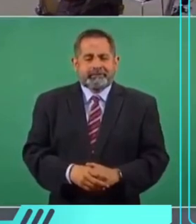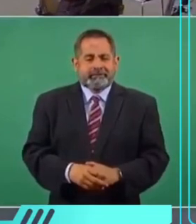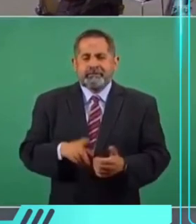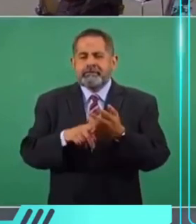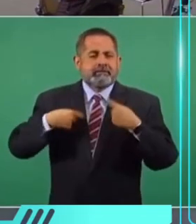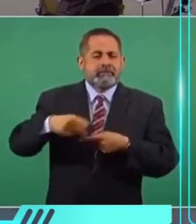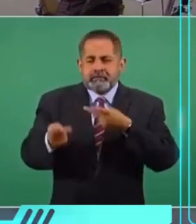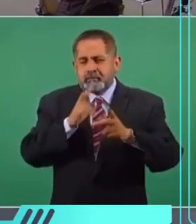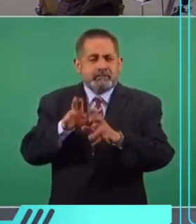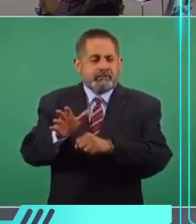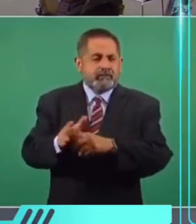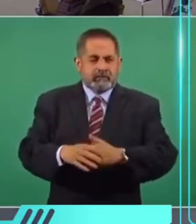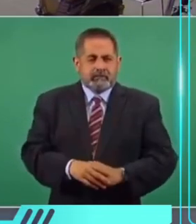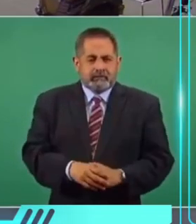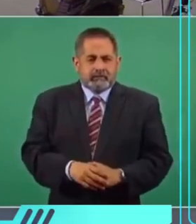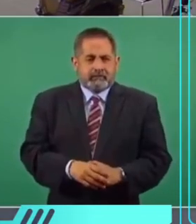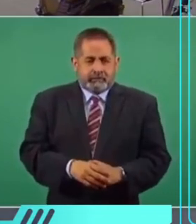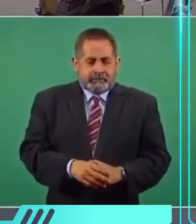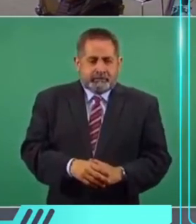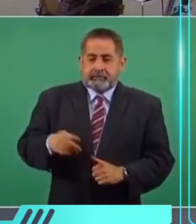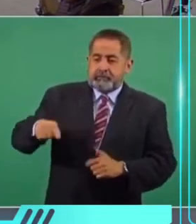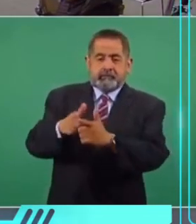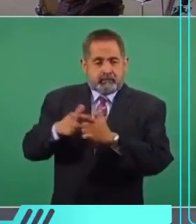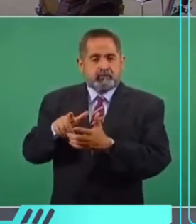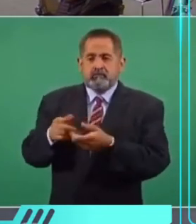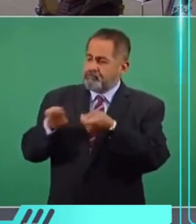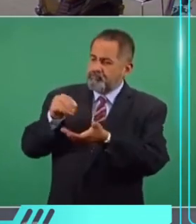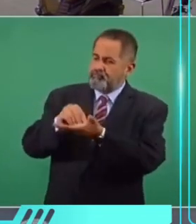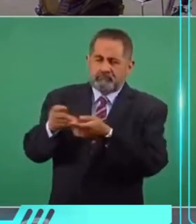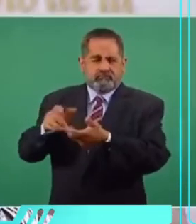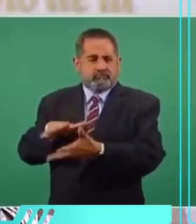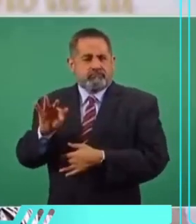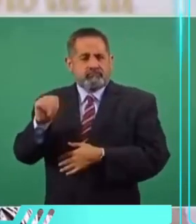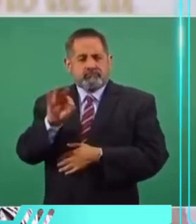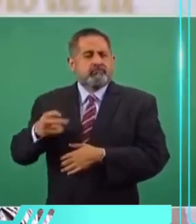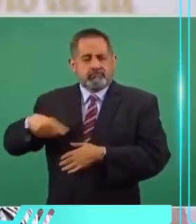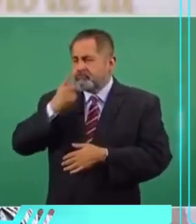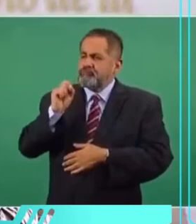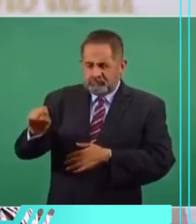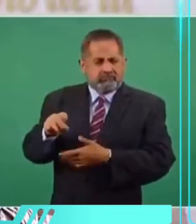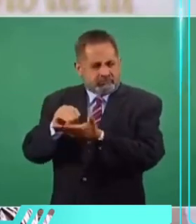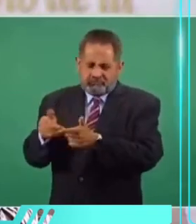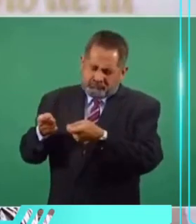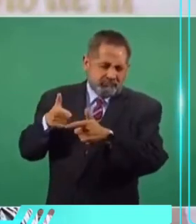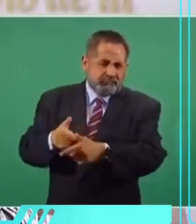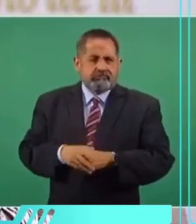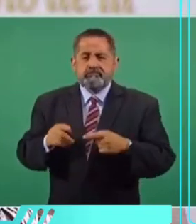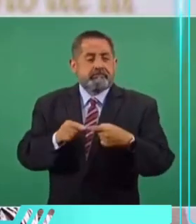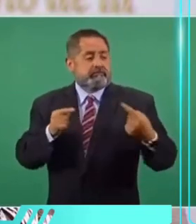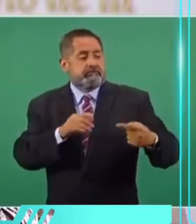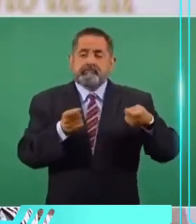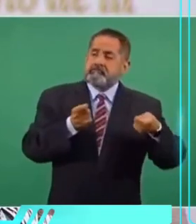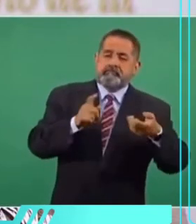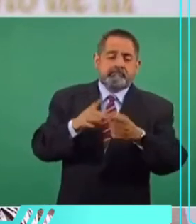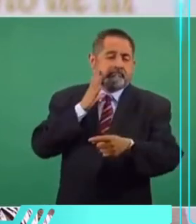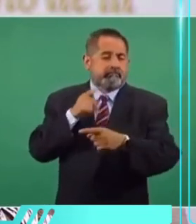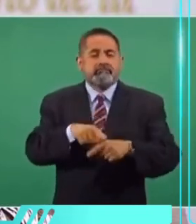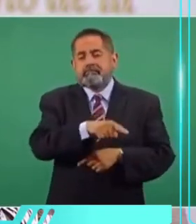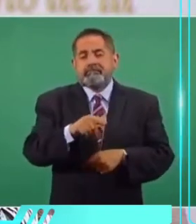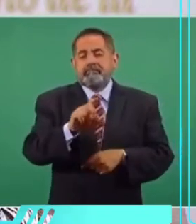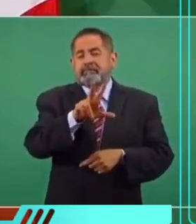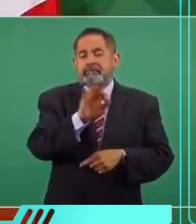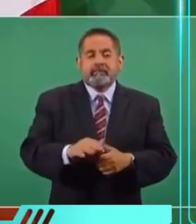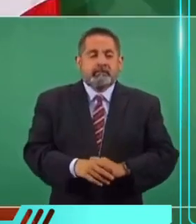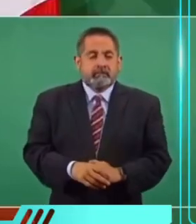¿Qué contesta la gente? Que ese partido conserve el control de la Cámara, 49%. Que la oposición controle la Cámara,